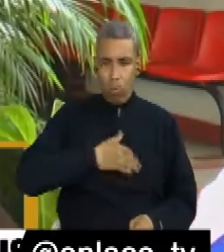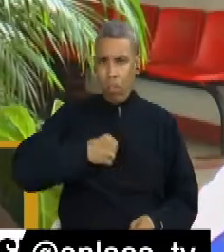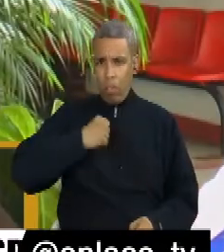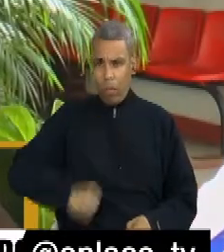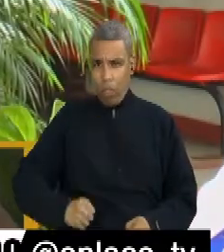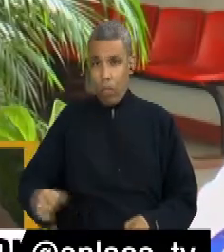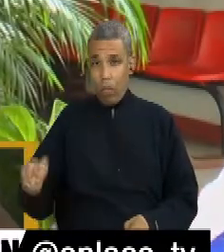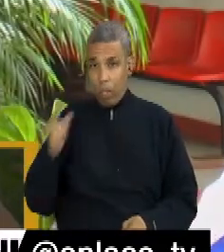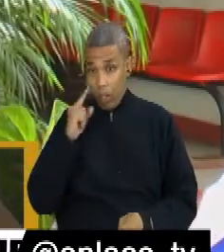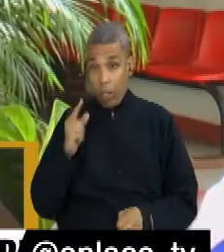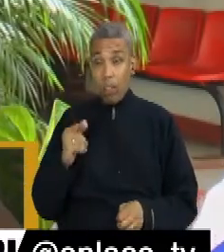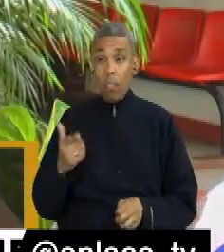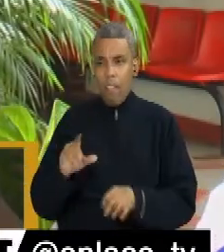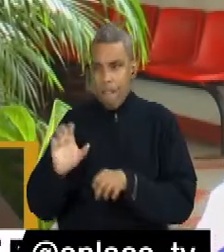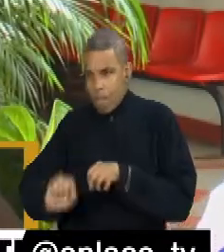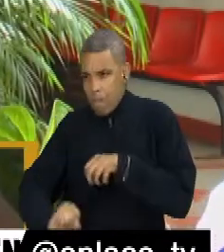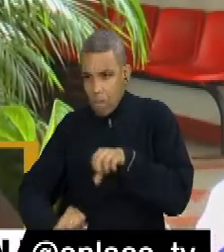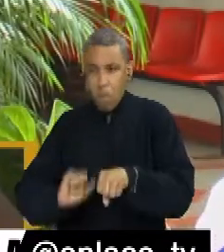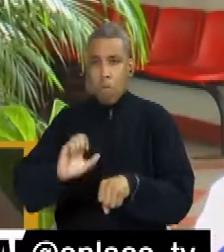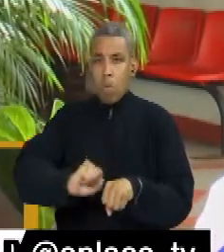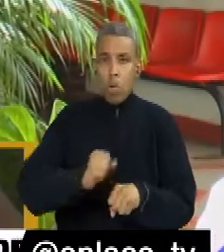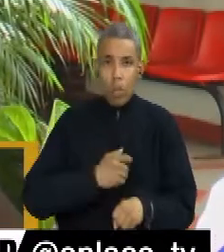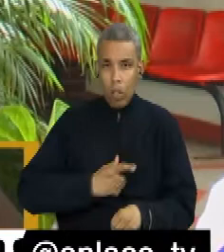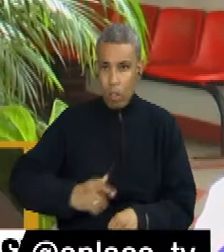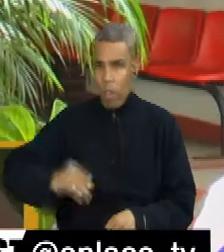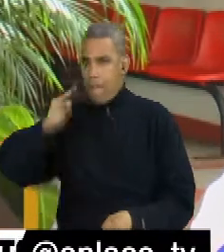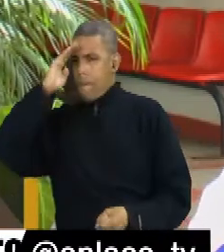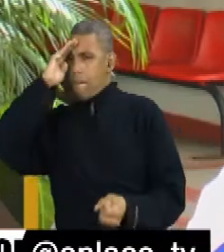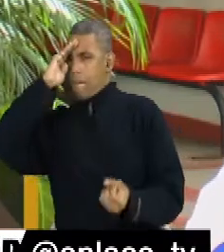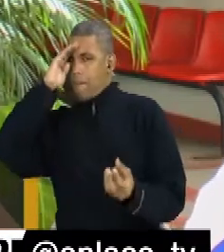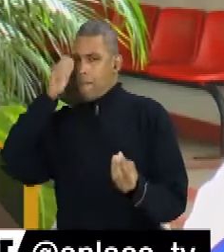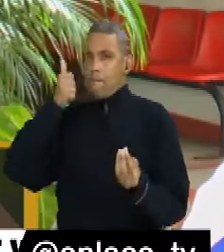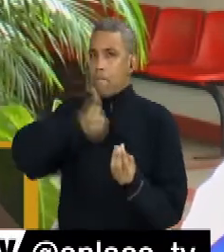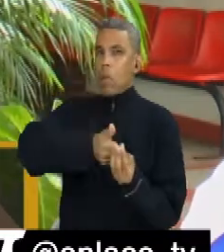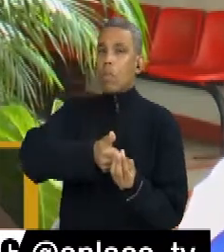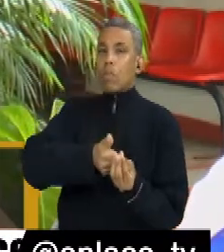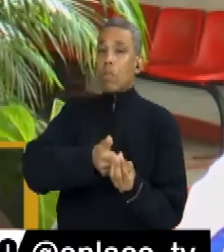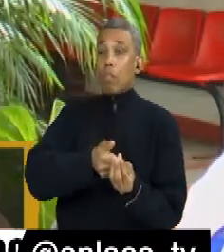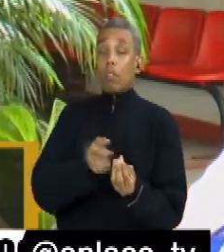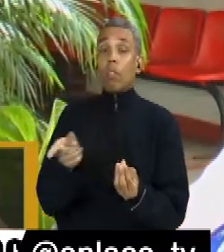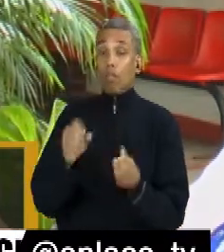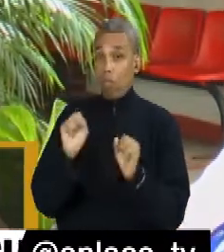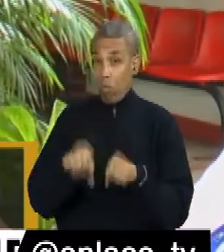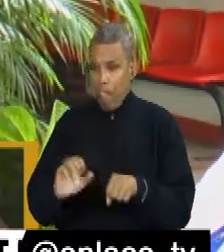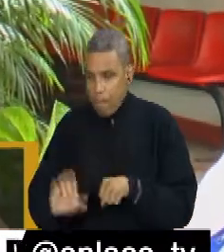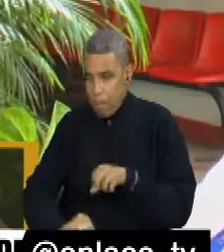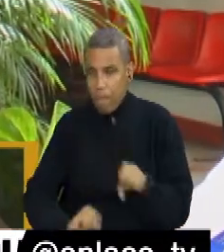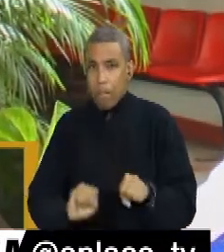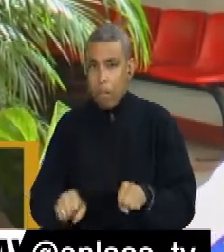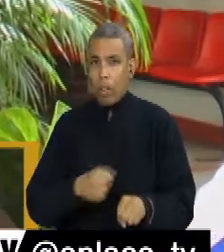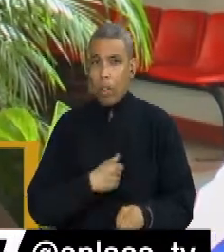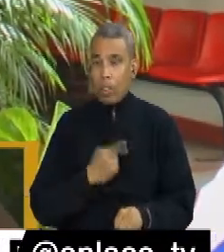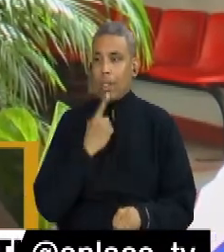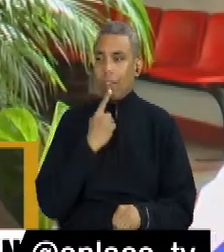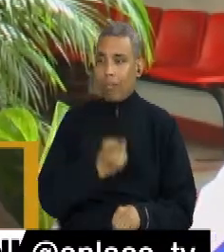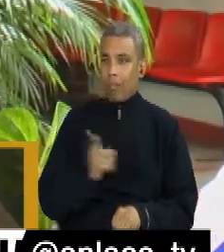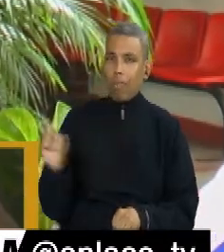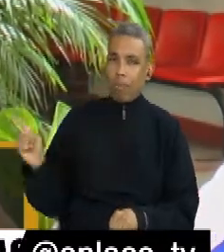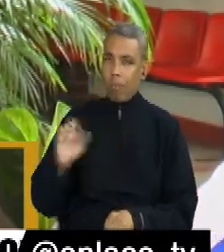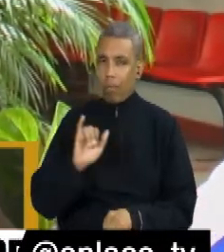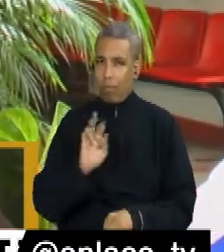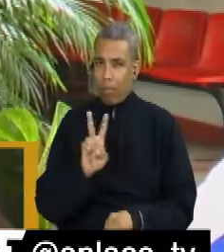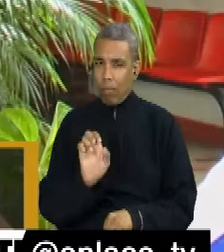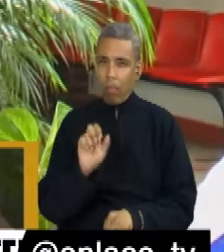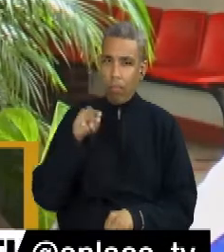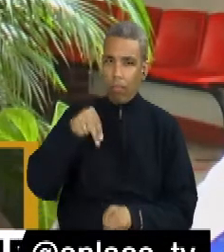Madero, presidente de Credos. Igualmente la presencia en el casco urbano de las autodefensas gaitanistas o